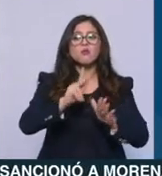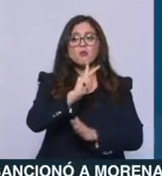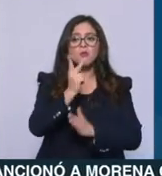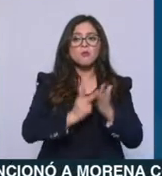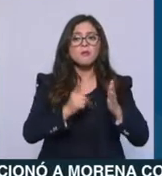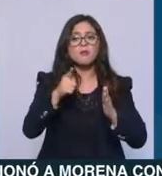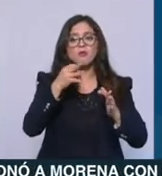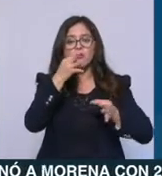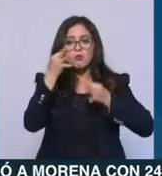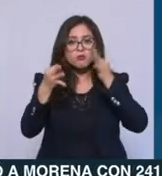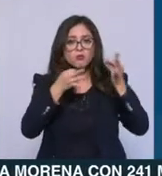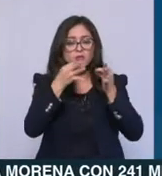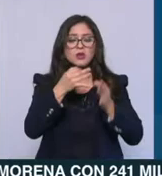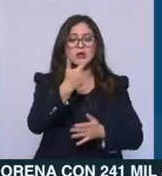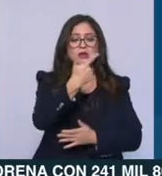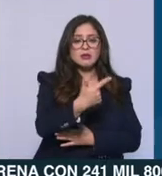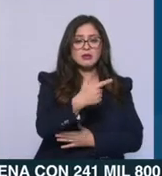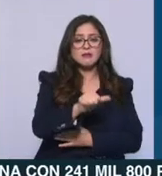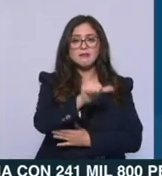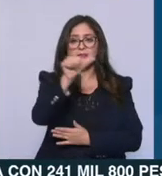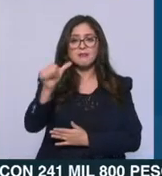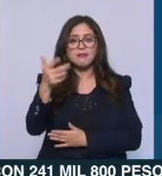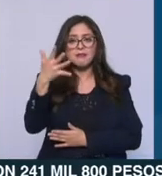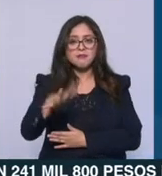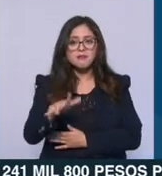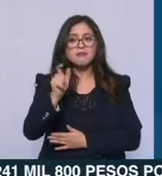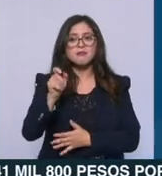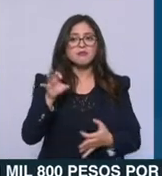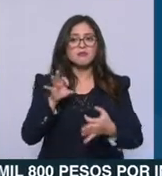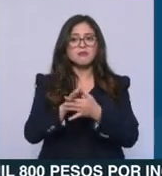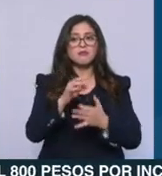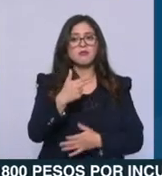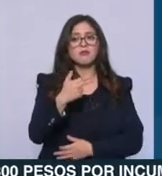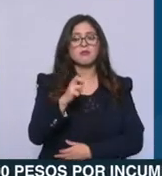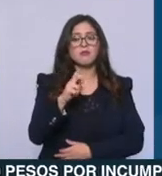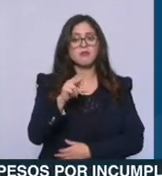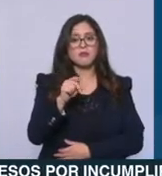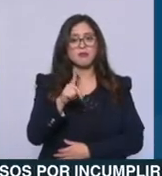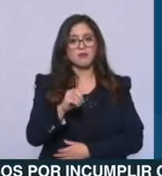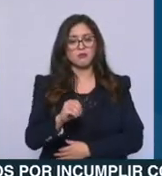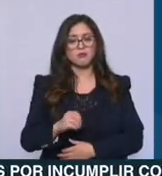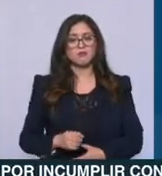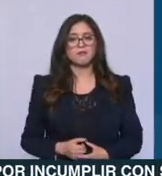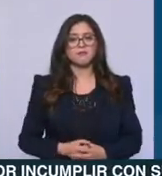noticias de 7 a 10 horas por El Heraldo. Saray Mariscal, 21 Noticias.